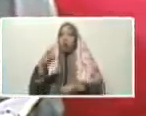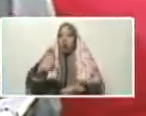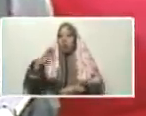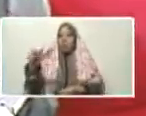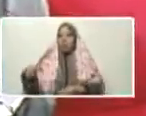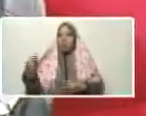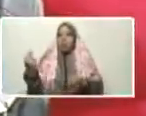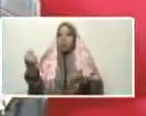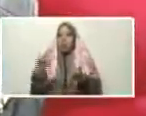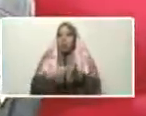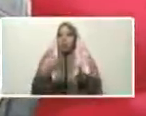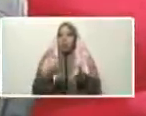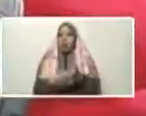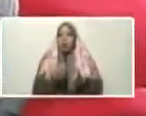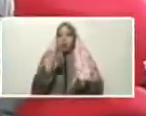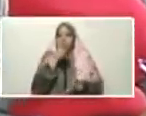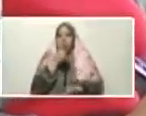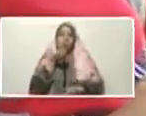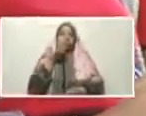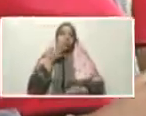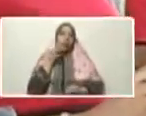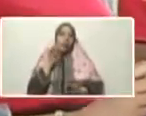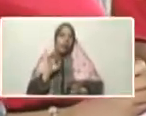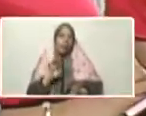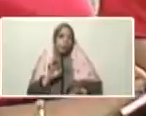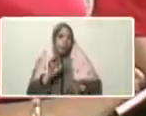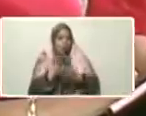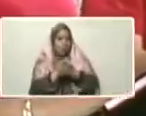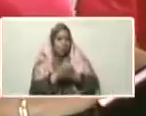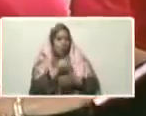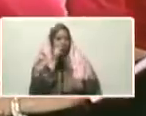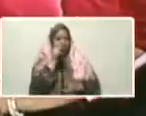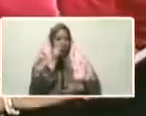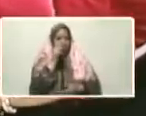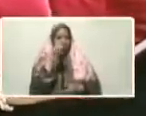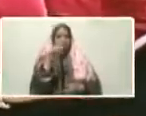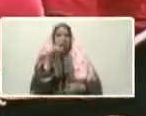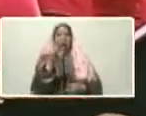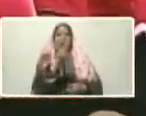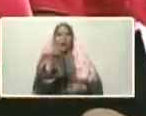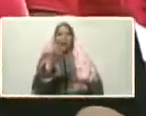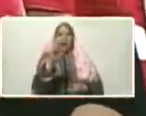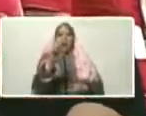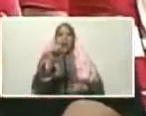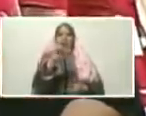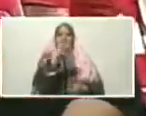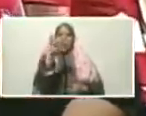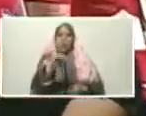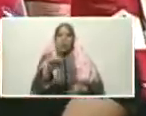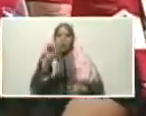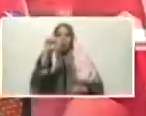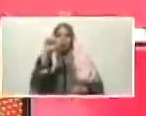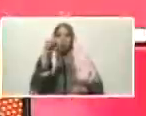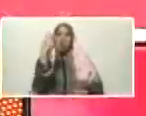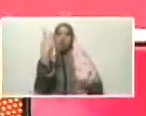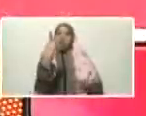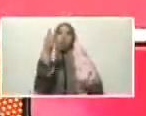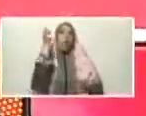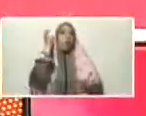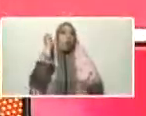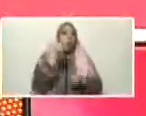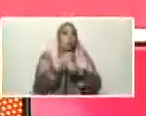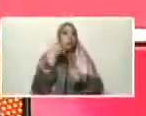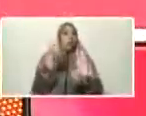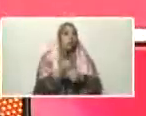si tú tienes una bodega real y tienes dos empleados y pasan